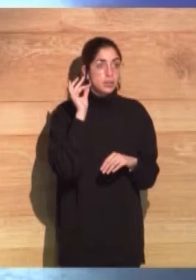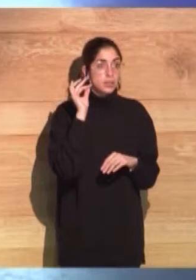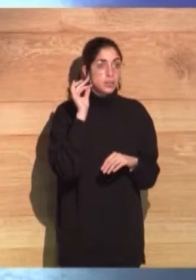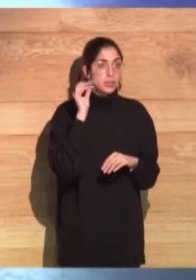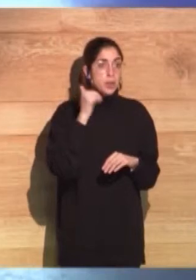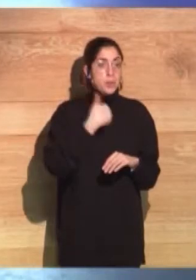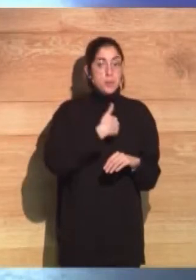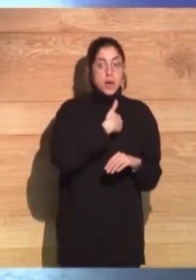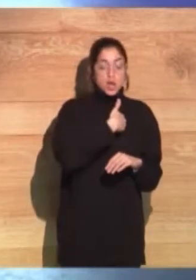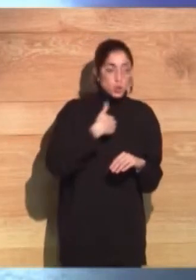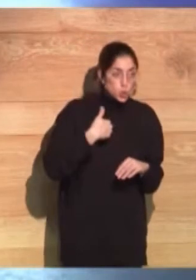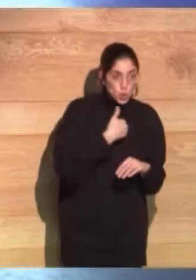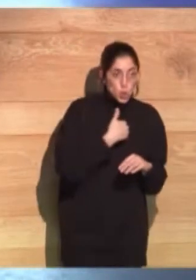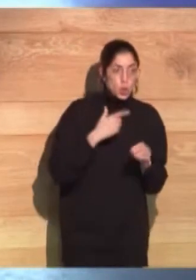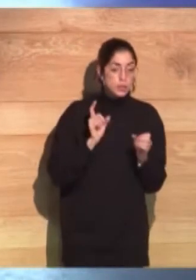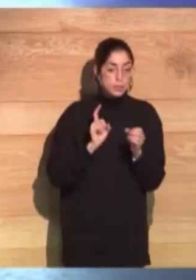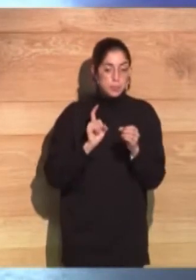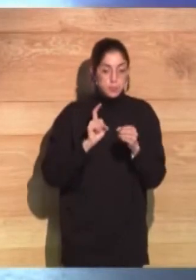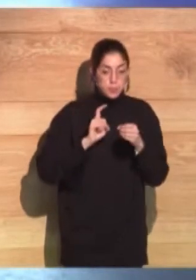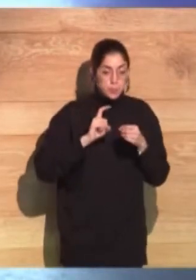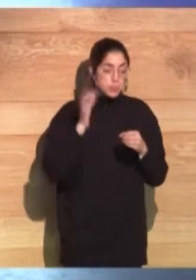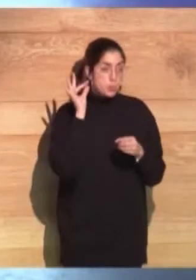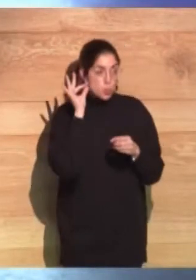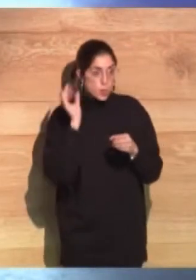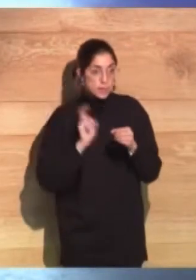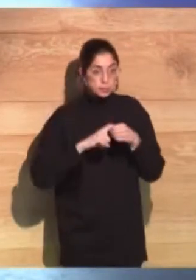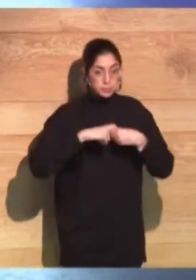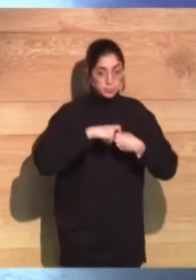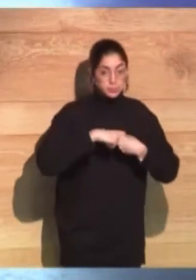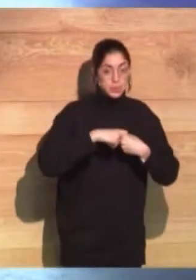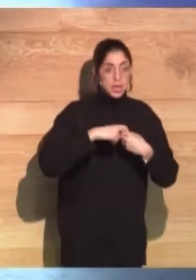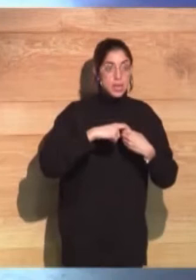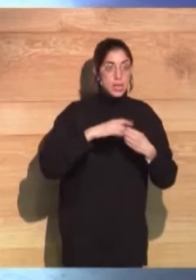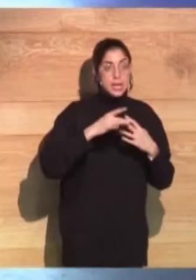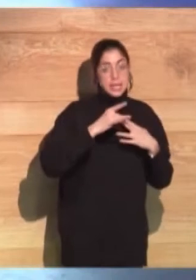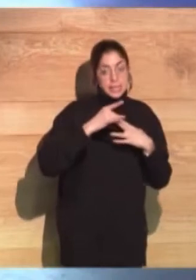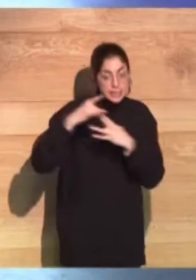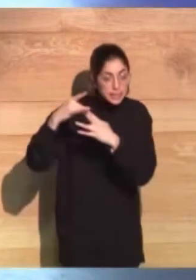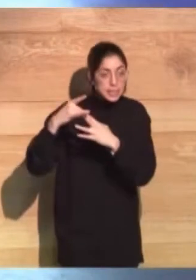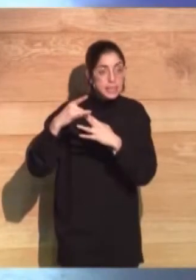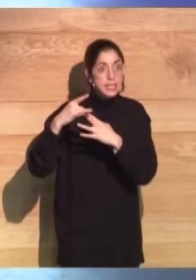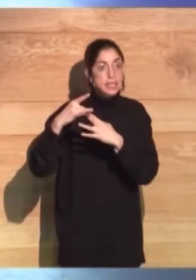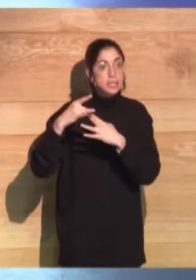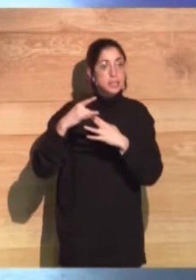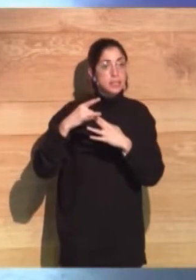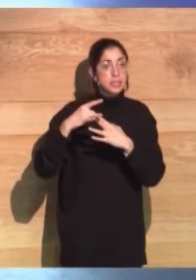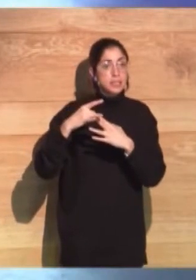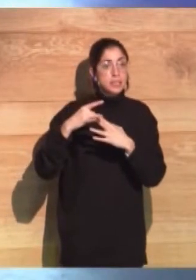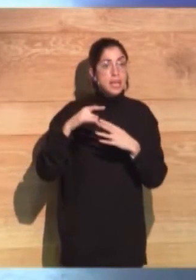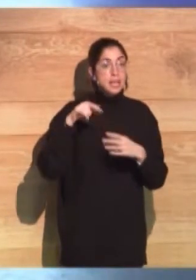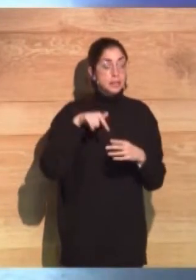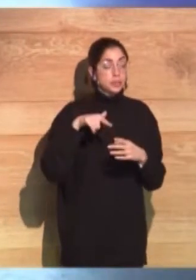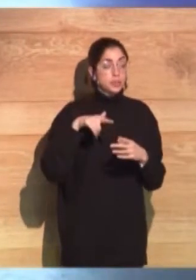el papel, la participación de las mujeres, el liderazgo de las mujeres está